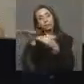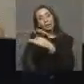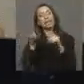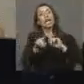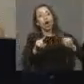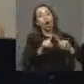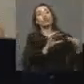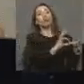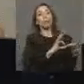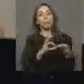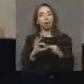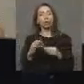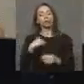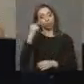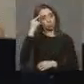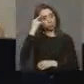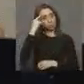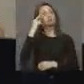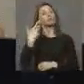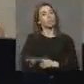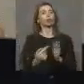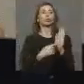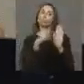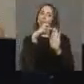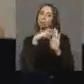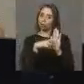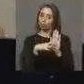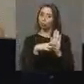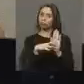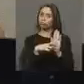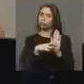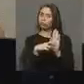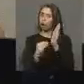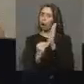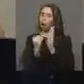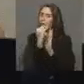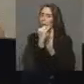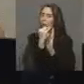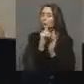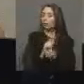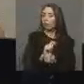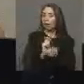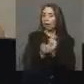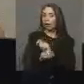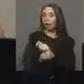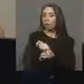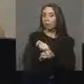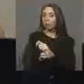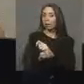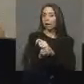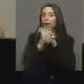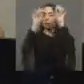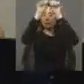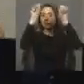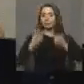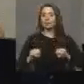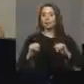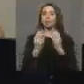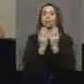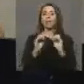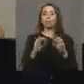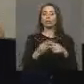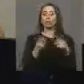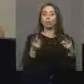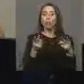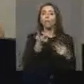otras que considero, este proyecto es claramente un avance, ya que al cambiar la superestructura de la educación pública es